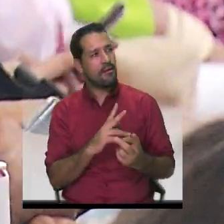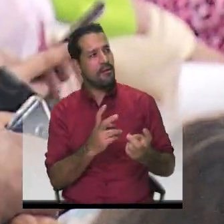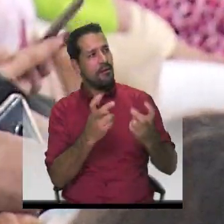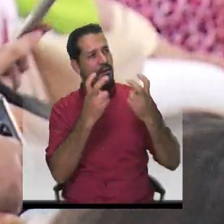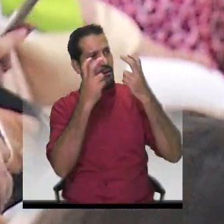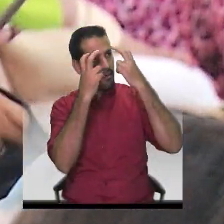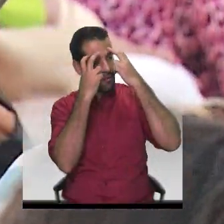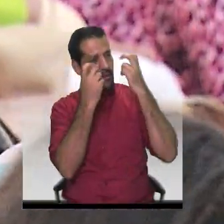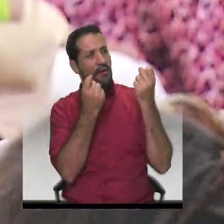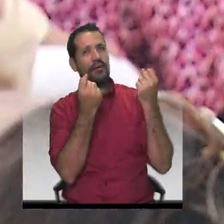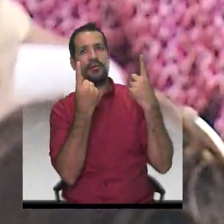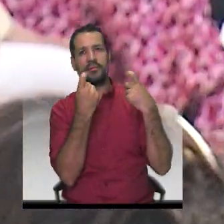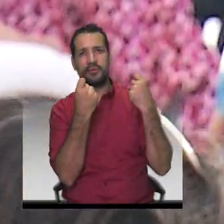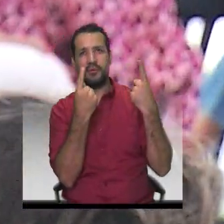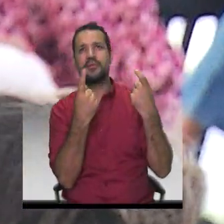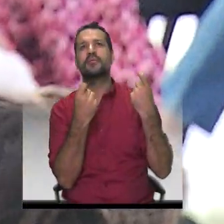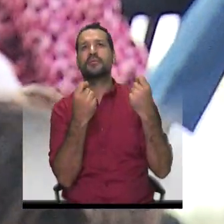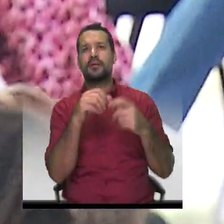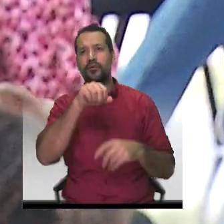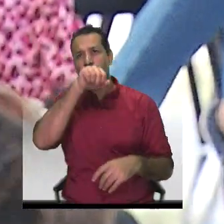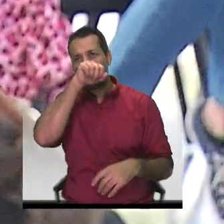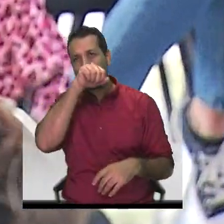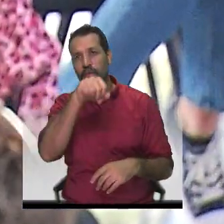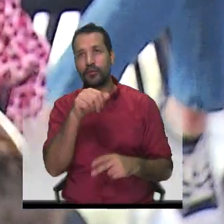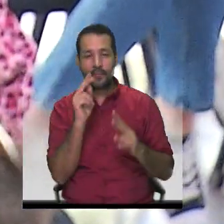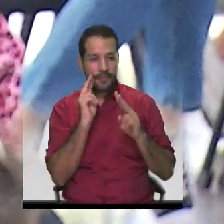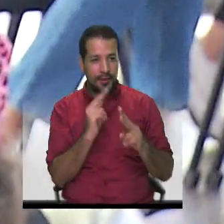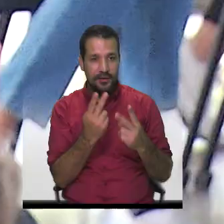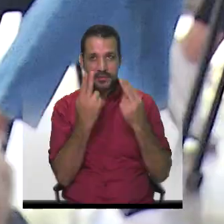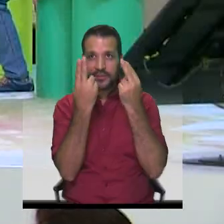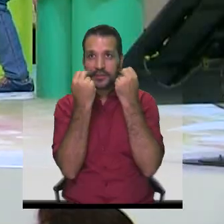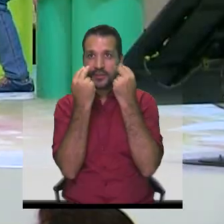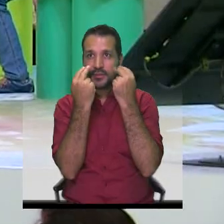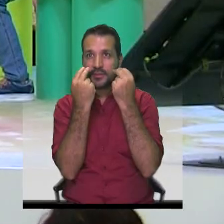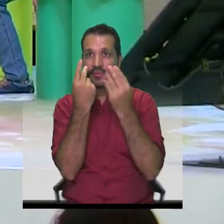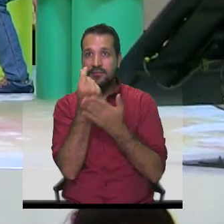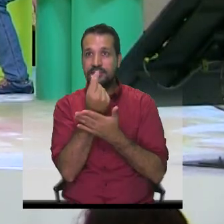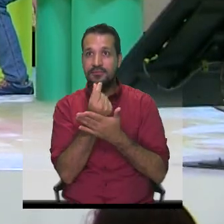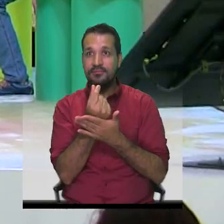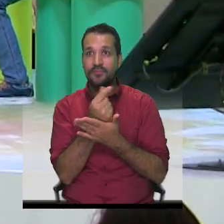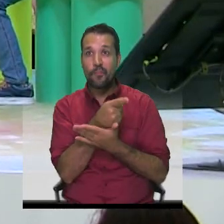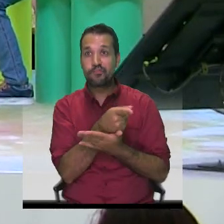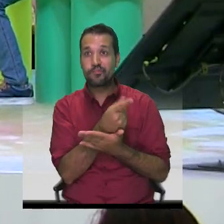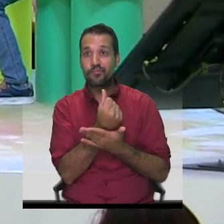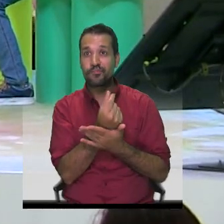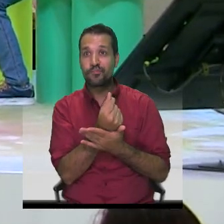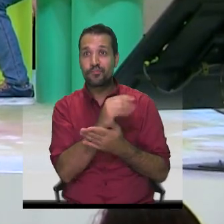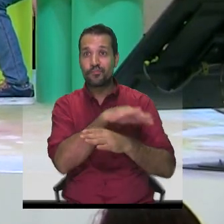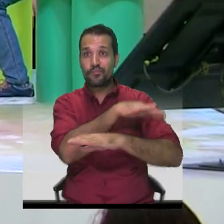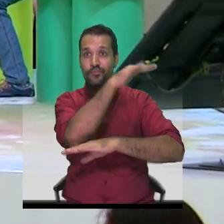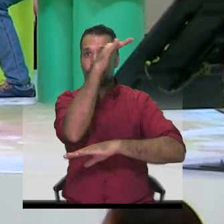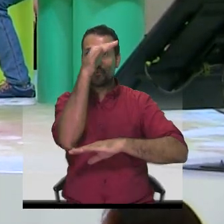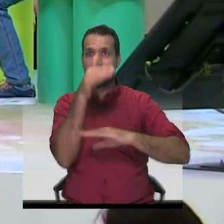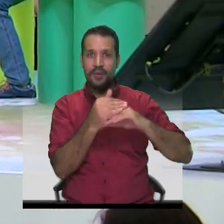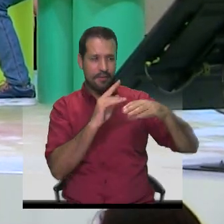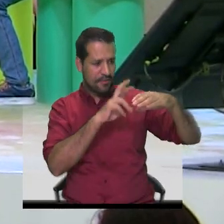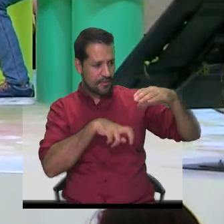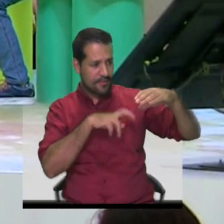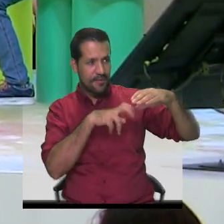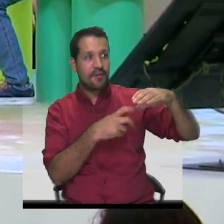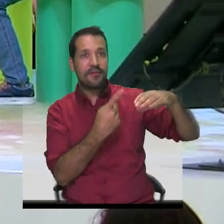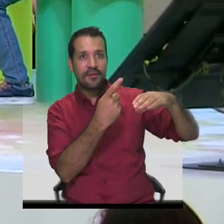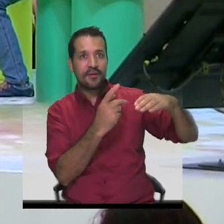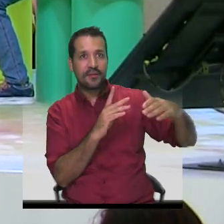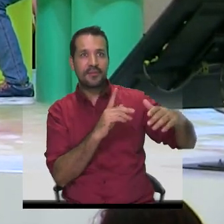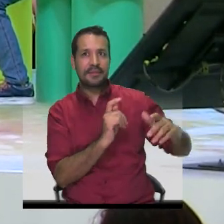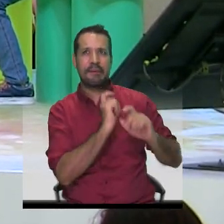un patrimonio y no solamente verlo desde la perspectiva de que en ese, de que en esa montaña hay unos minerales que explotar?